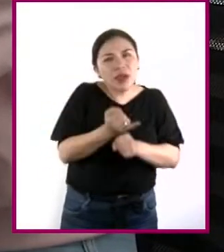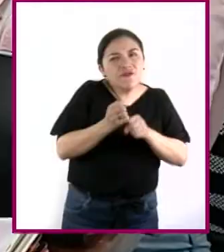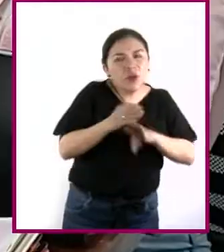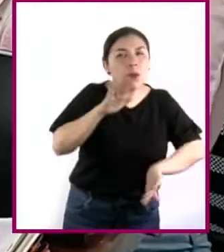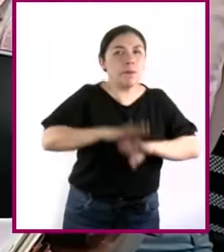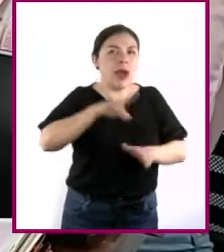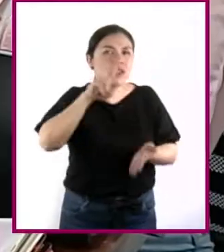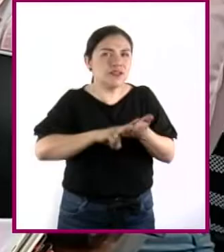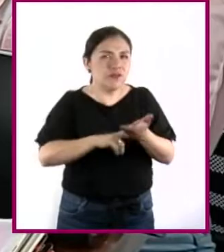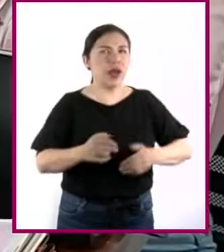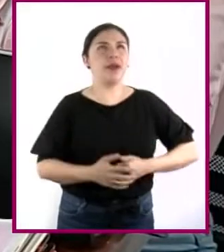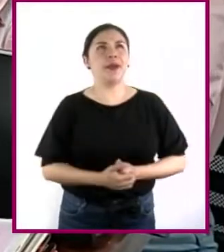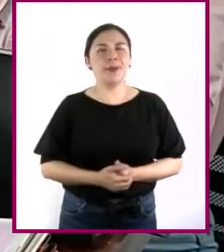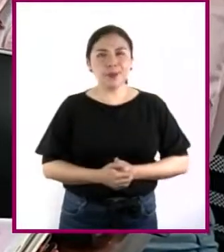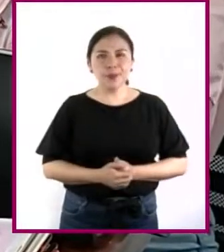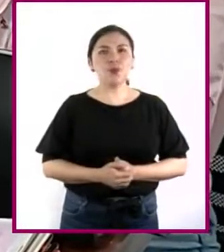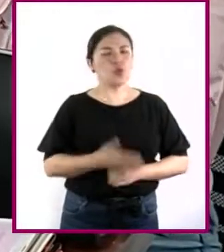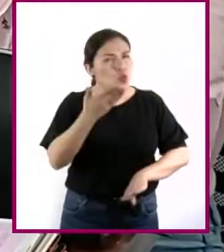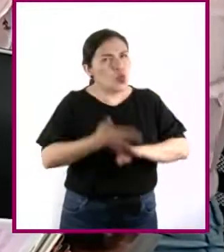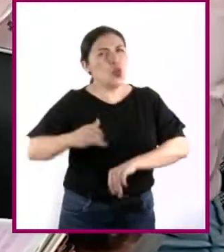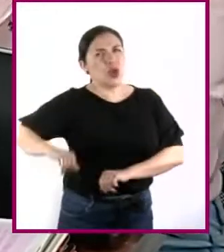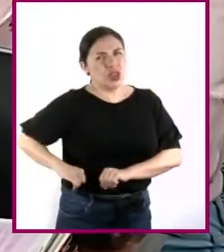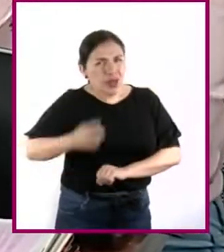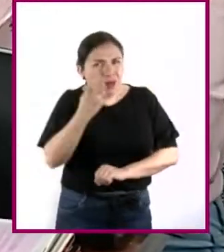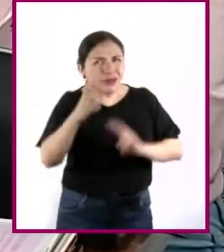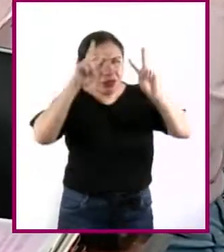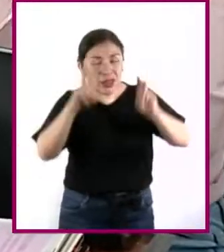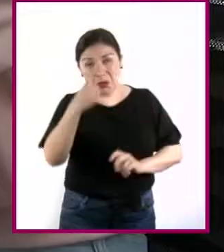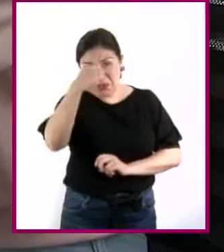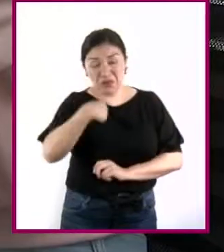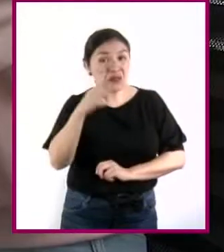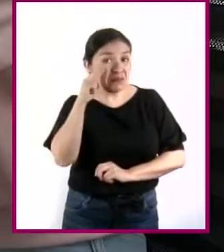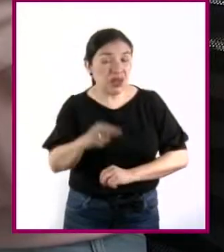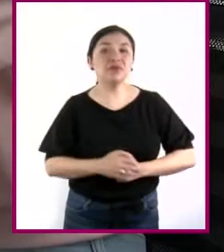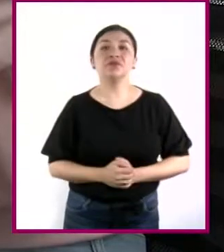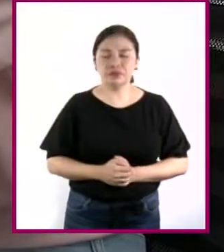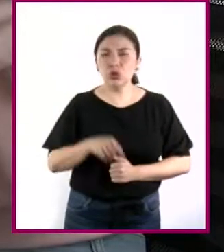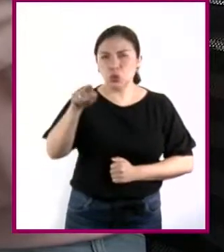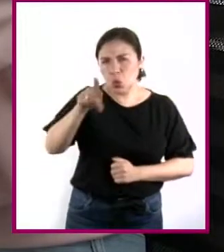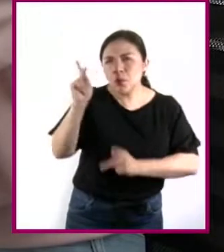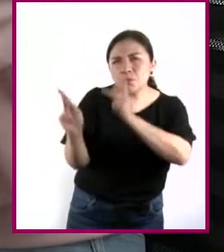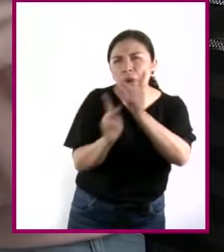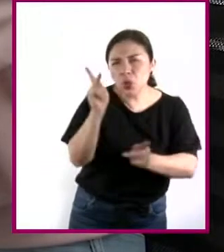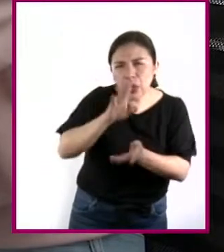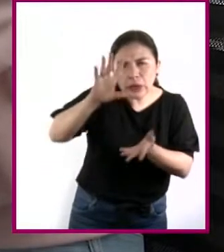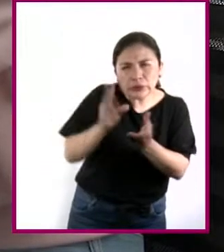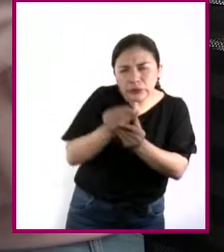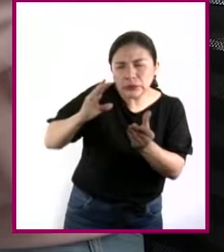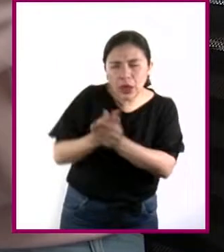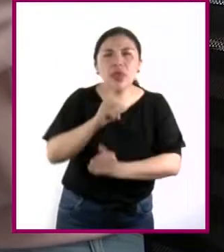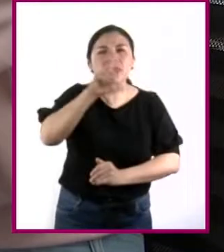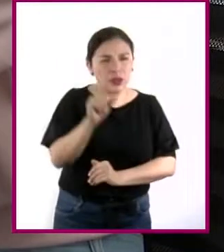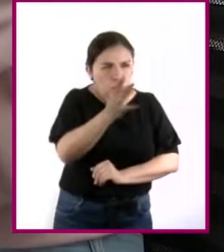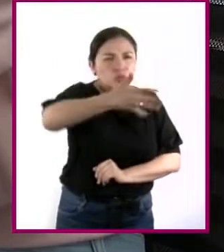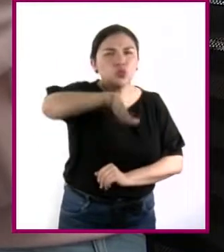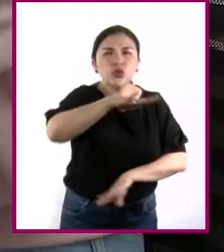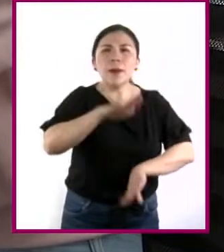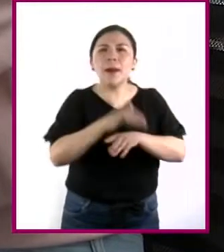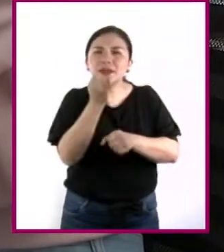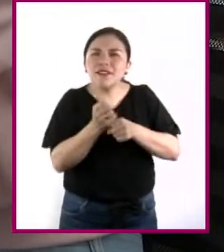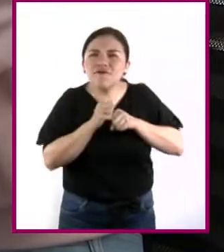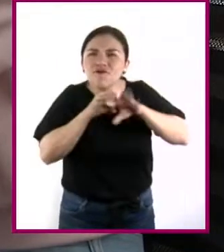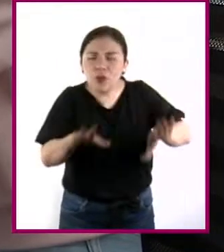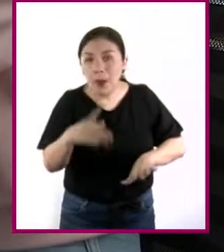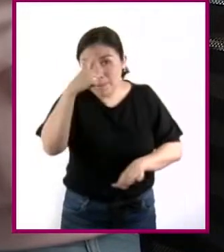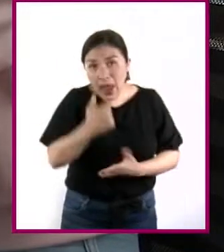aporte. Me interesa mucho el tema. Recuperen lo que saben acerca de esto y luego vayan en búsqueda de información que